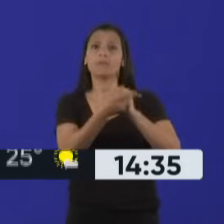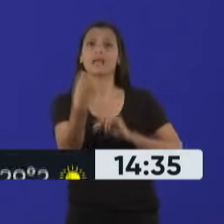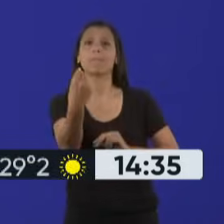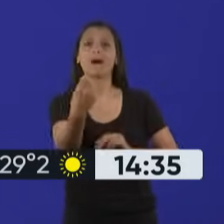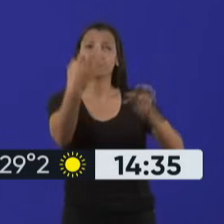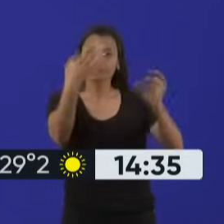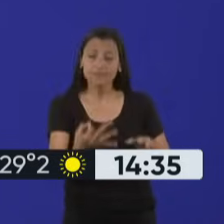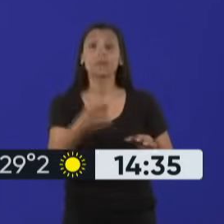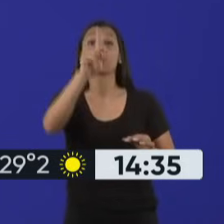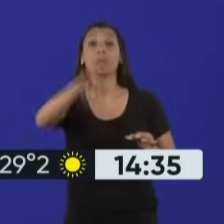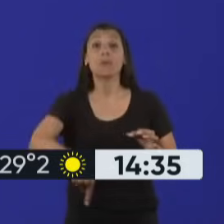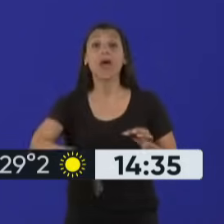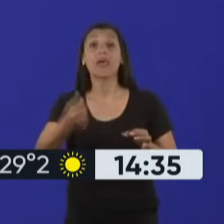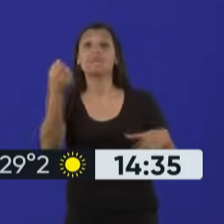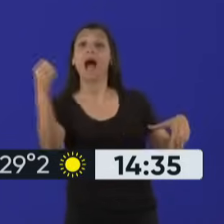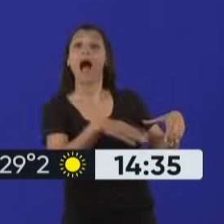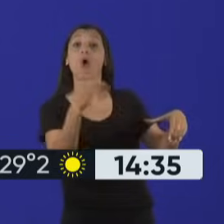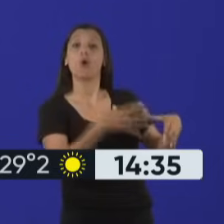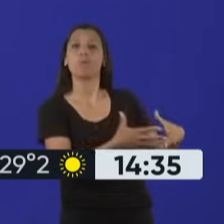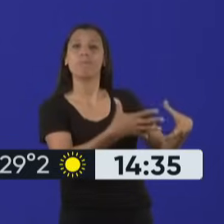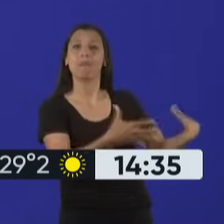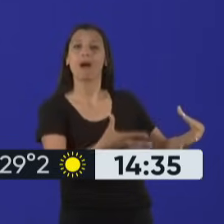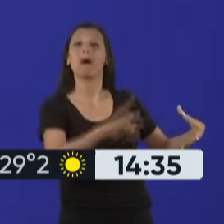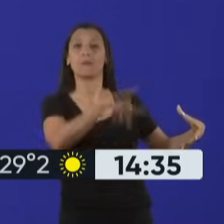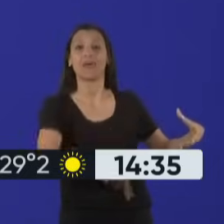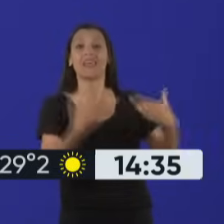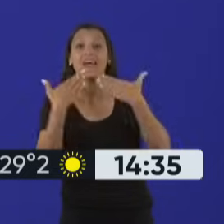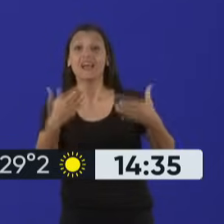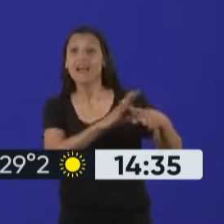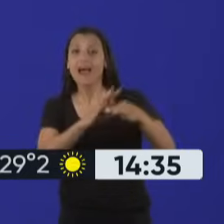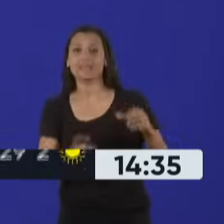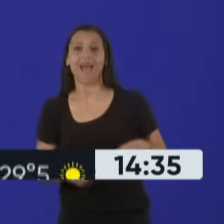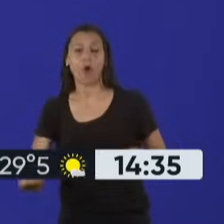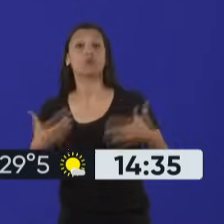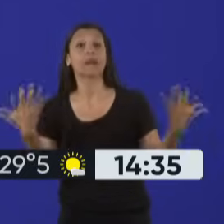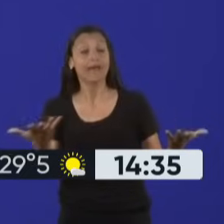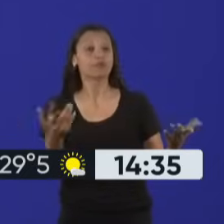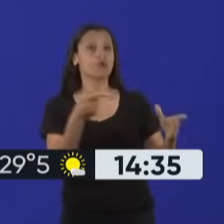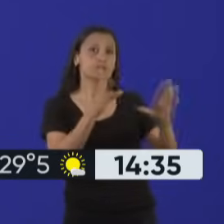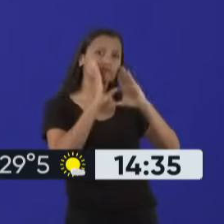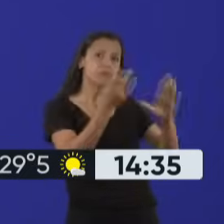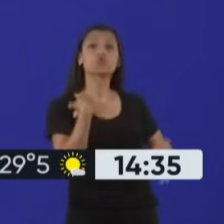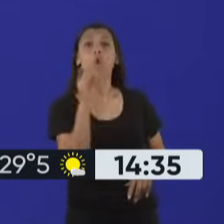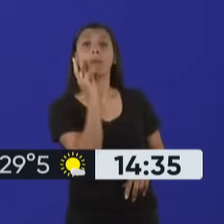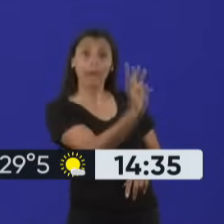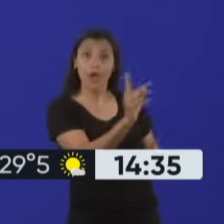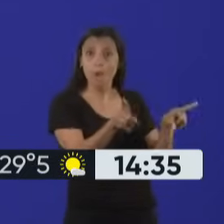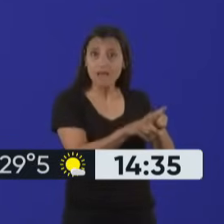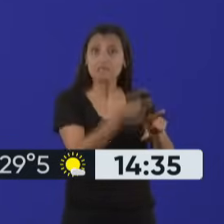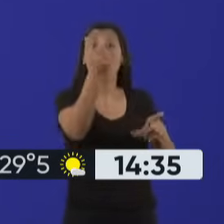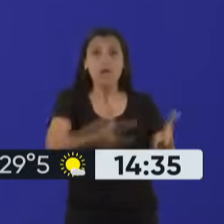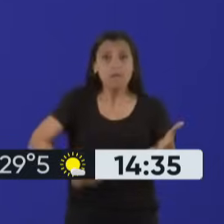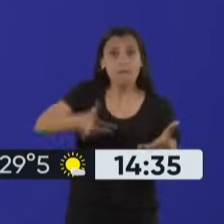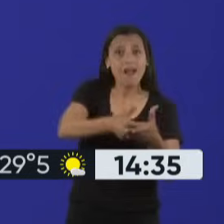están haciendo es aumentar el ahorro. Entonces, si la contraparte del ahorro tiene una suba de la inversión,